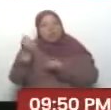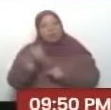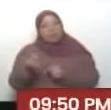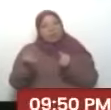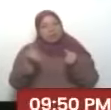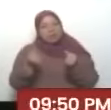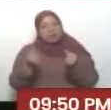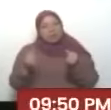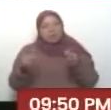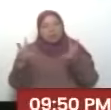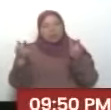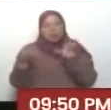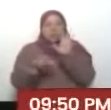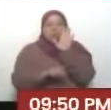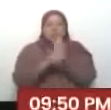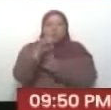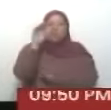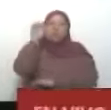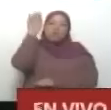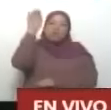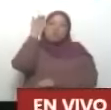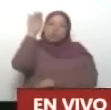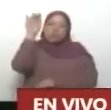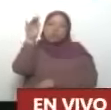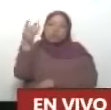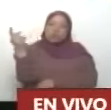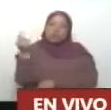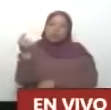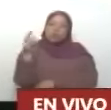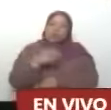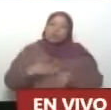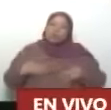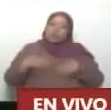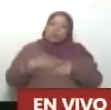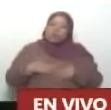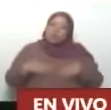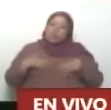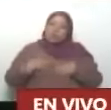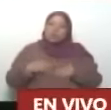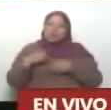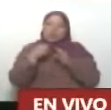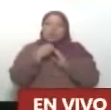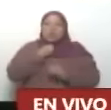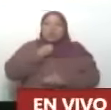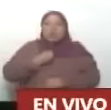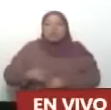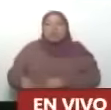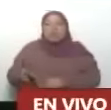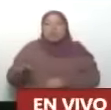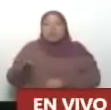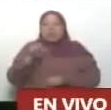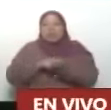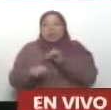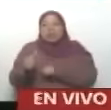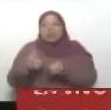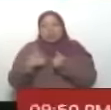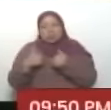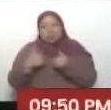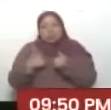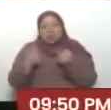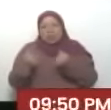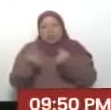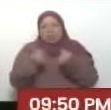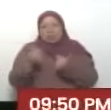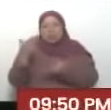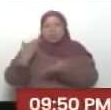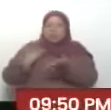económica de un nuevo modelo de futuro, para recuperar el bienestar social perdido y curar las heridas sociales de la guerra económica y